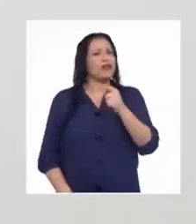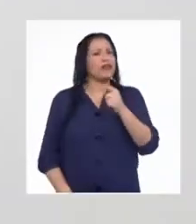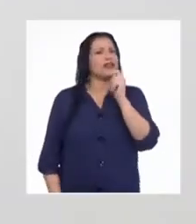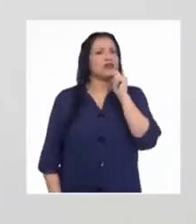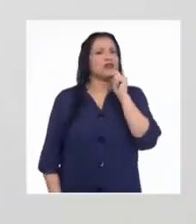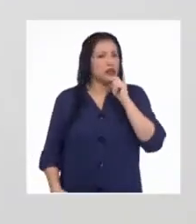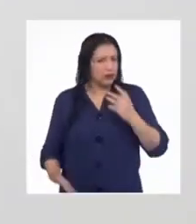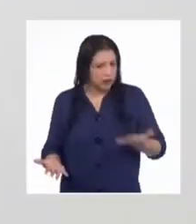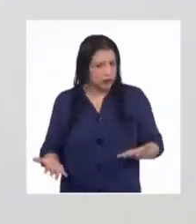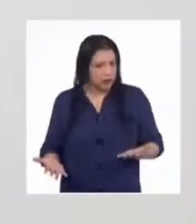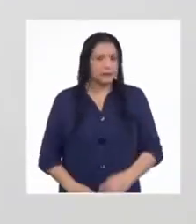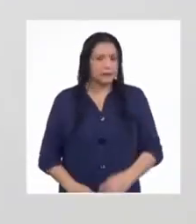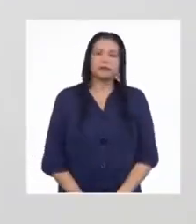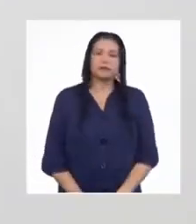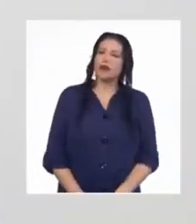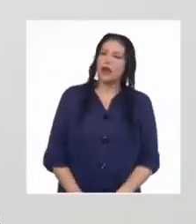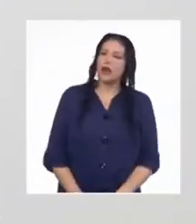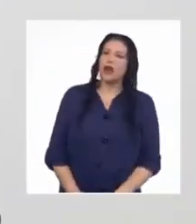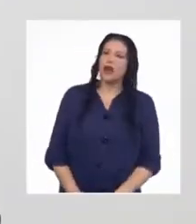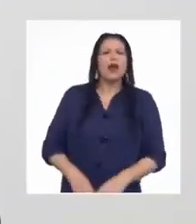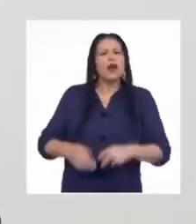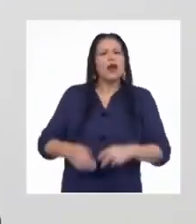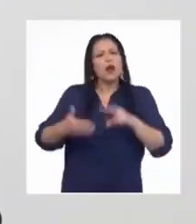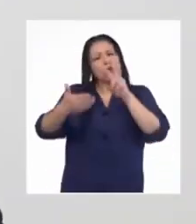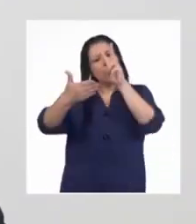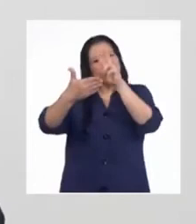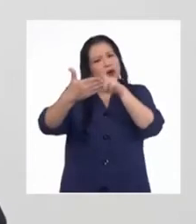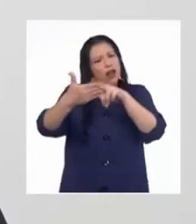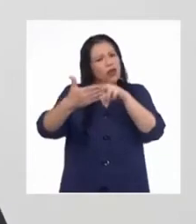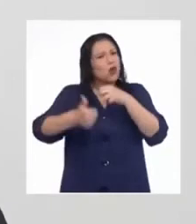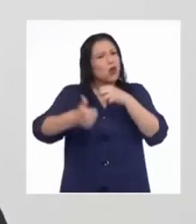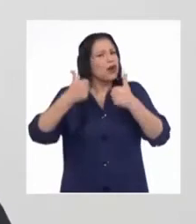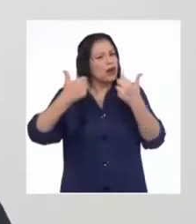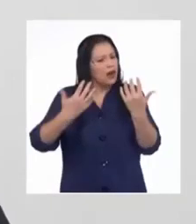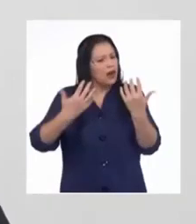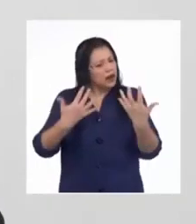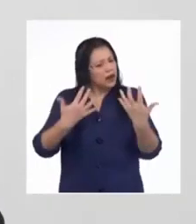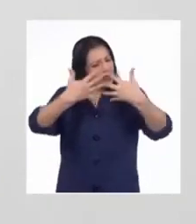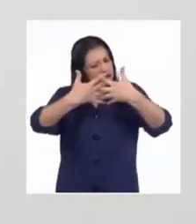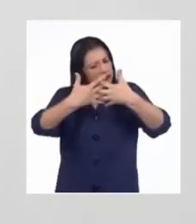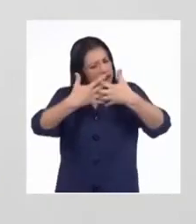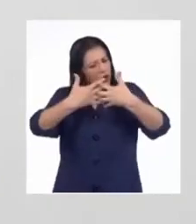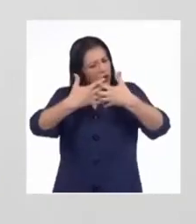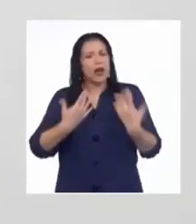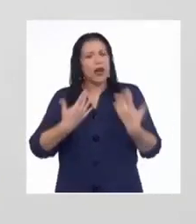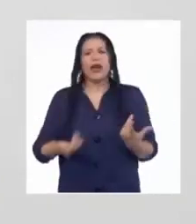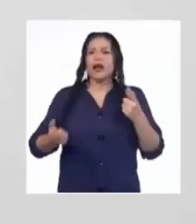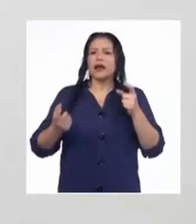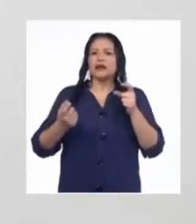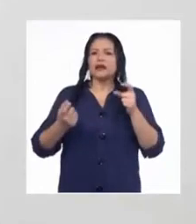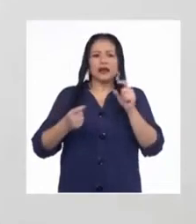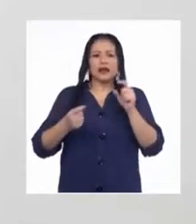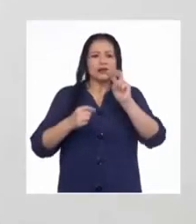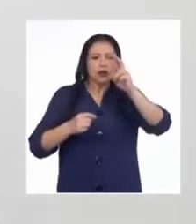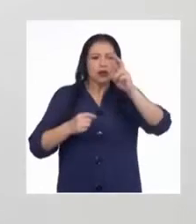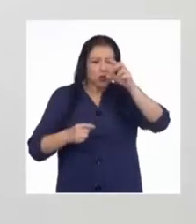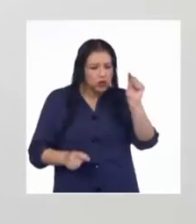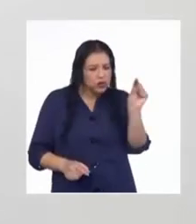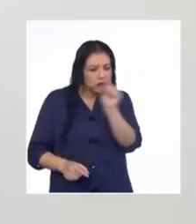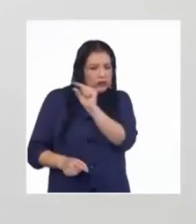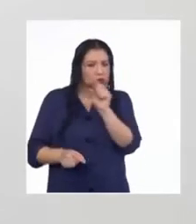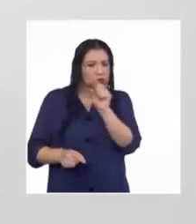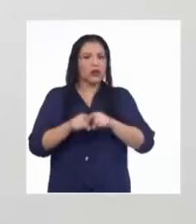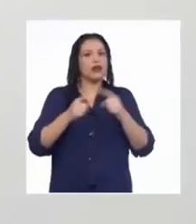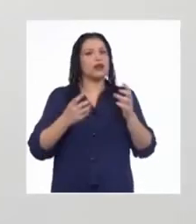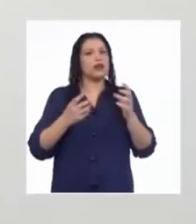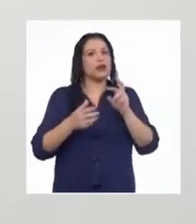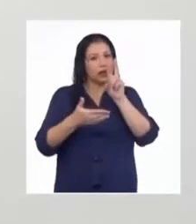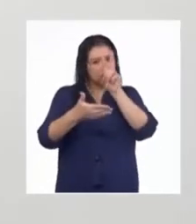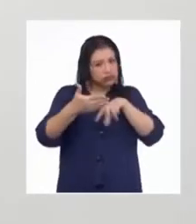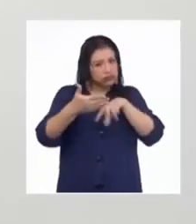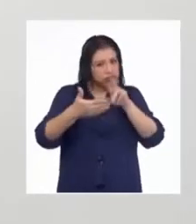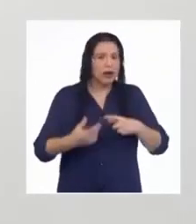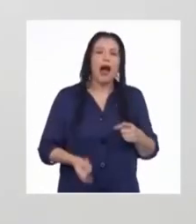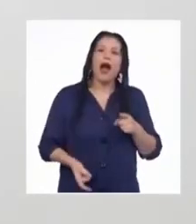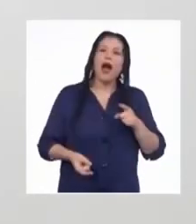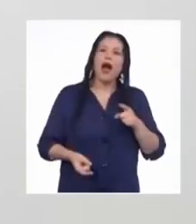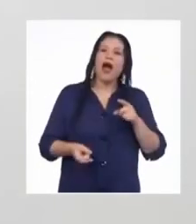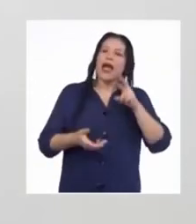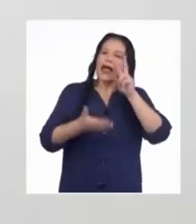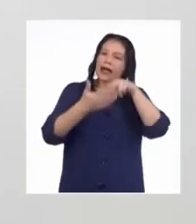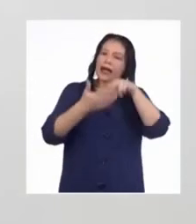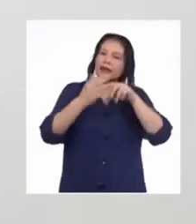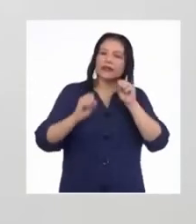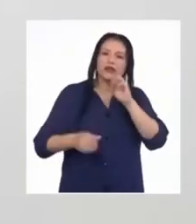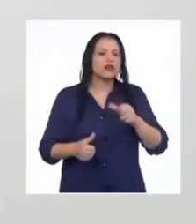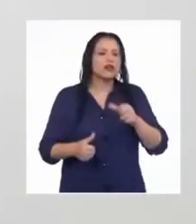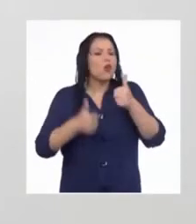el texto, ¿qué relación encuentras entre el subtítulo y el contenido? En el texto se indica qué tipo de